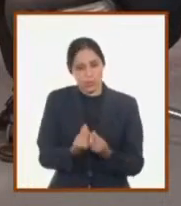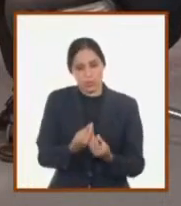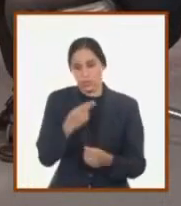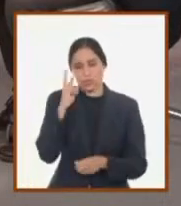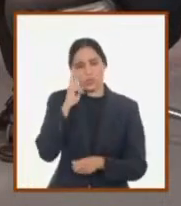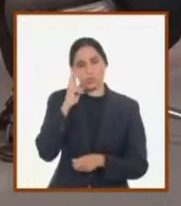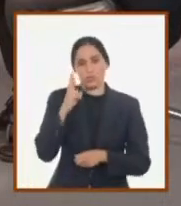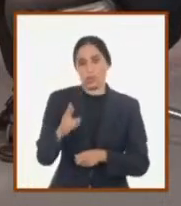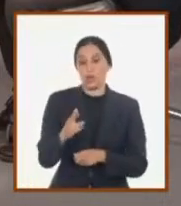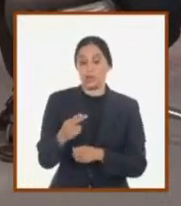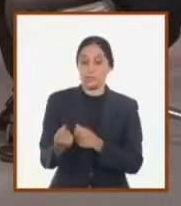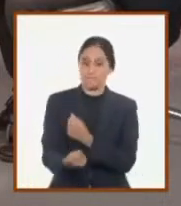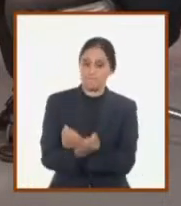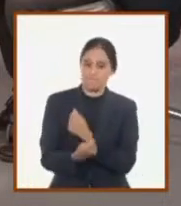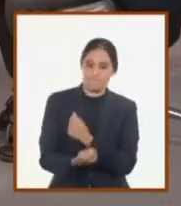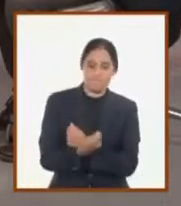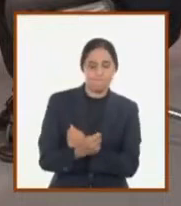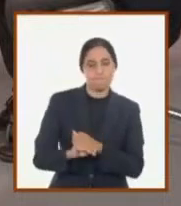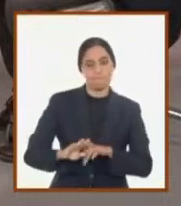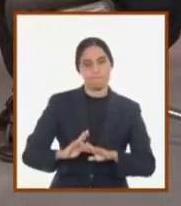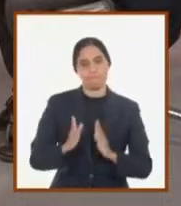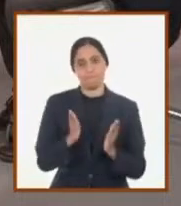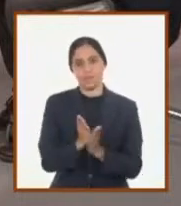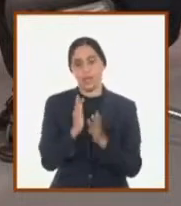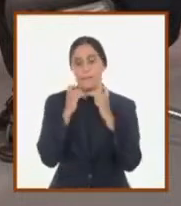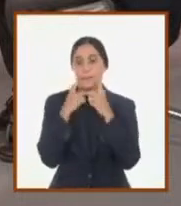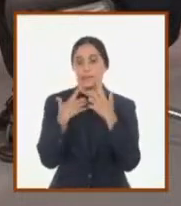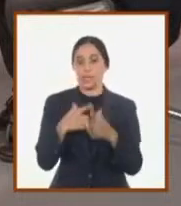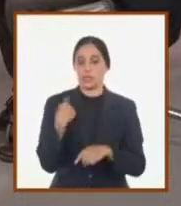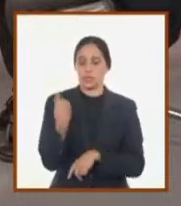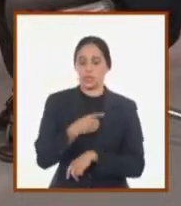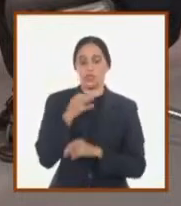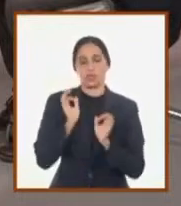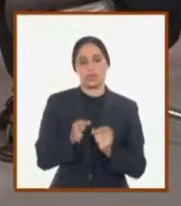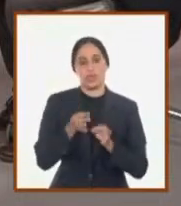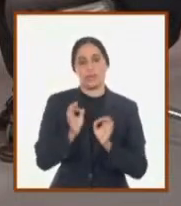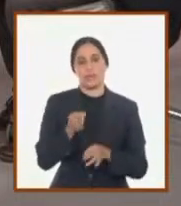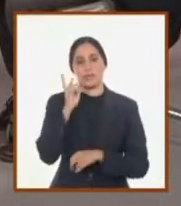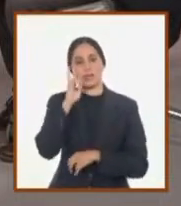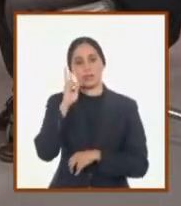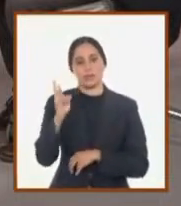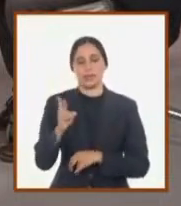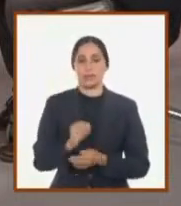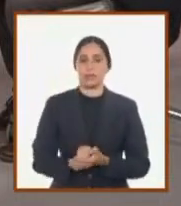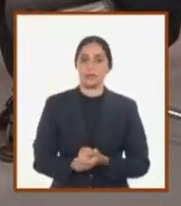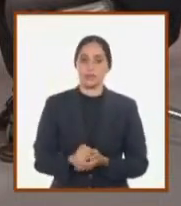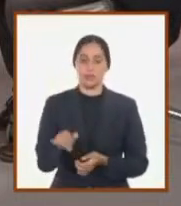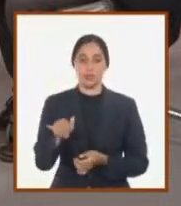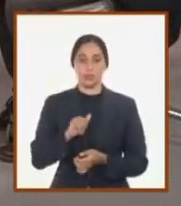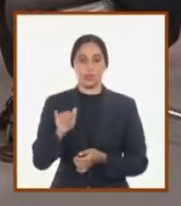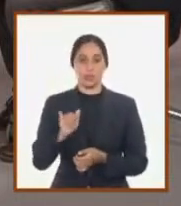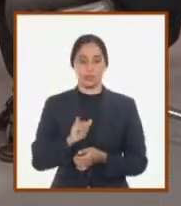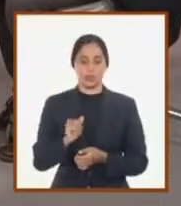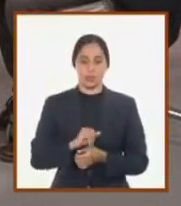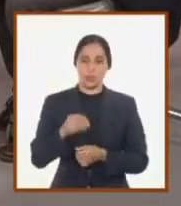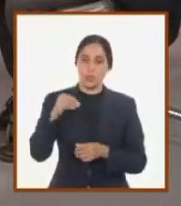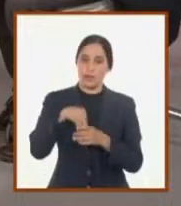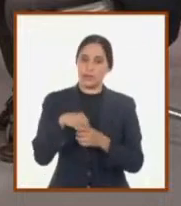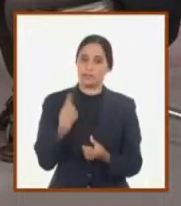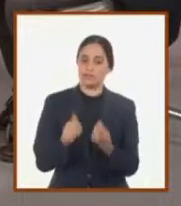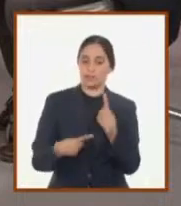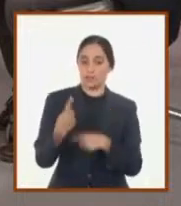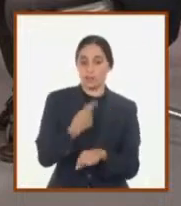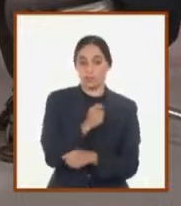un importante legado que siempre recordamos y a su vez Tratamos de